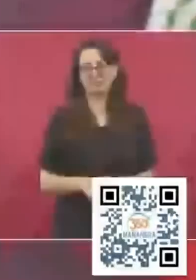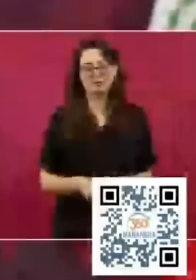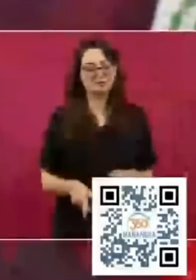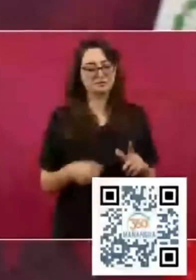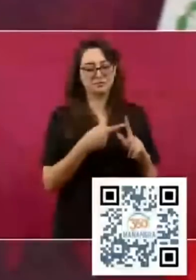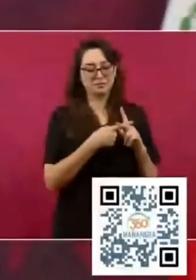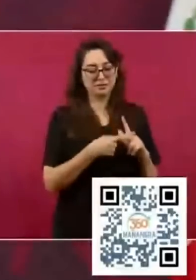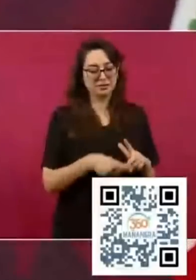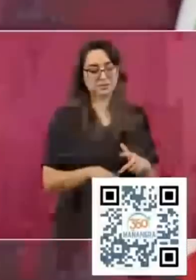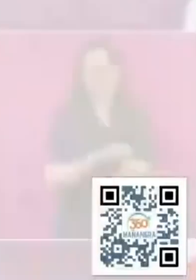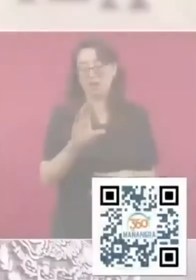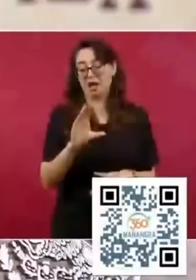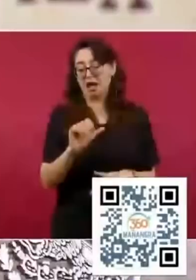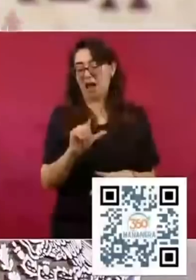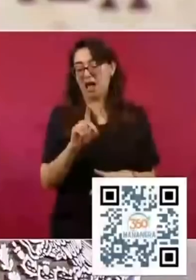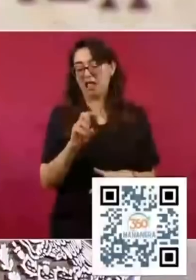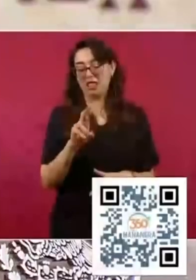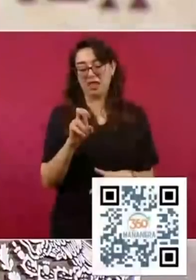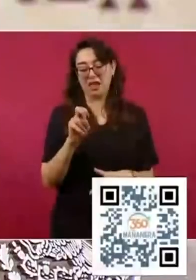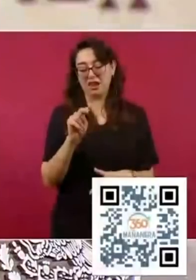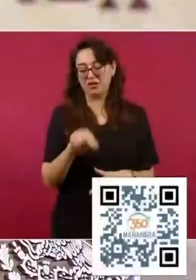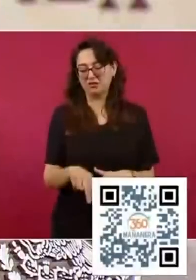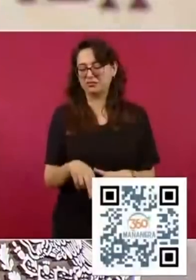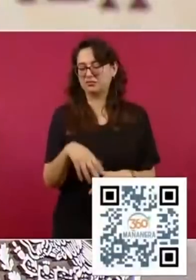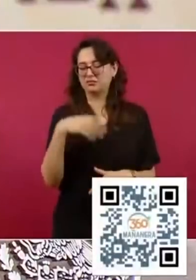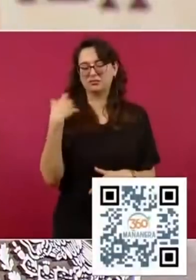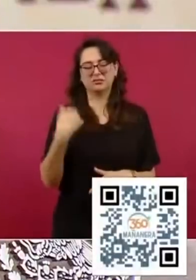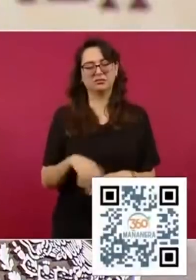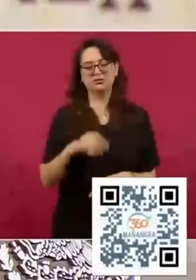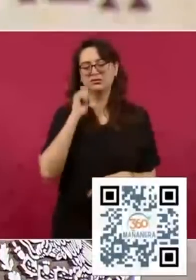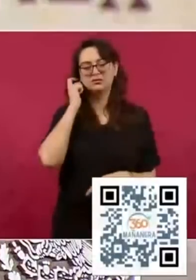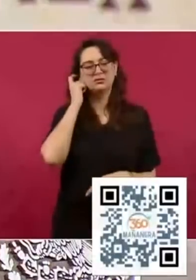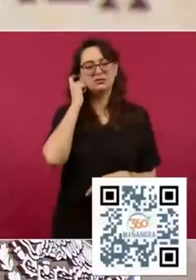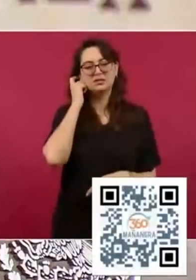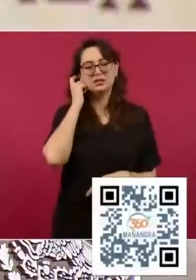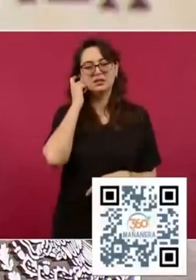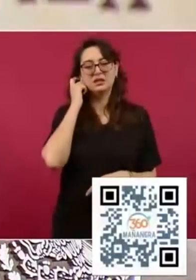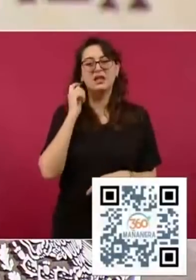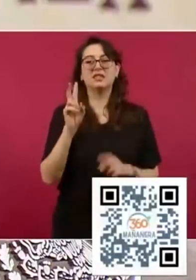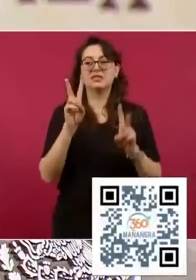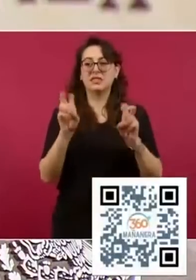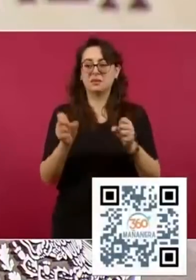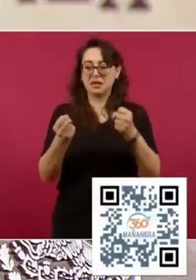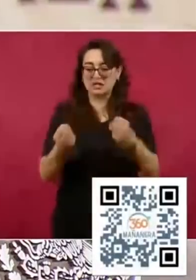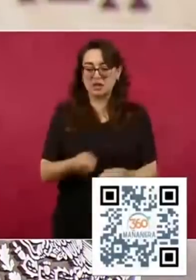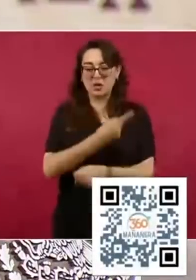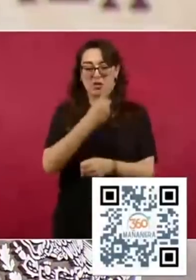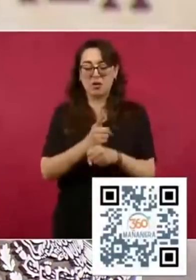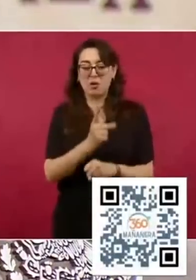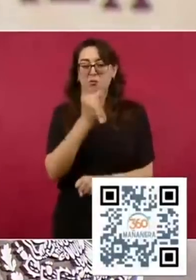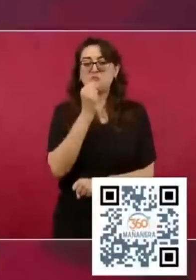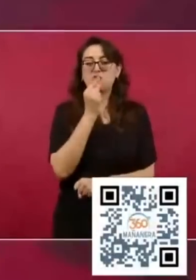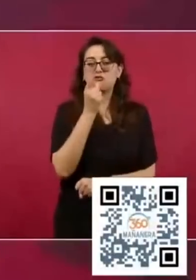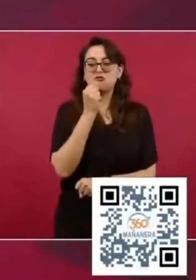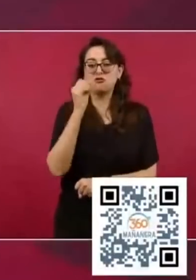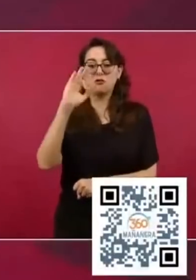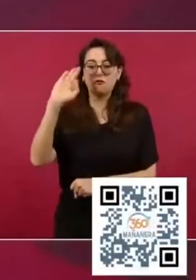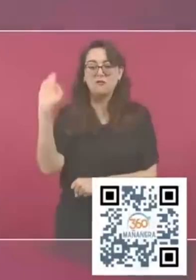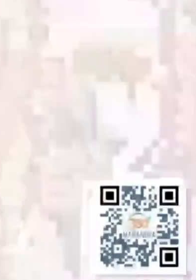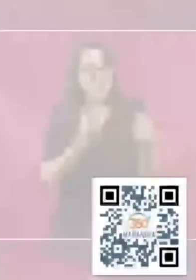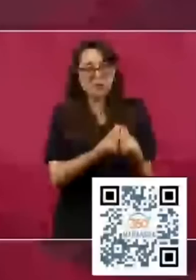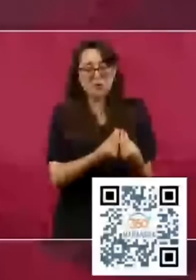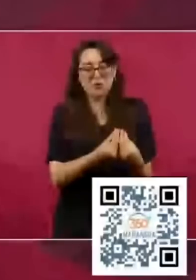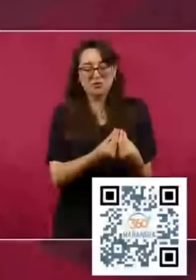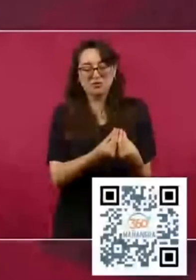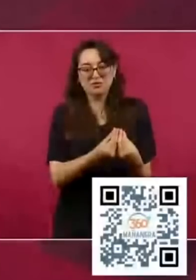y sobre todo con Calderón de quiere la seguridad pública estaba en manos de los